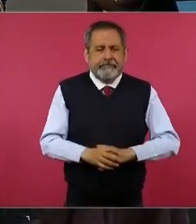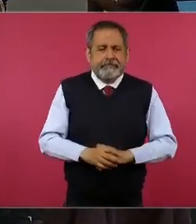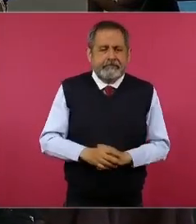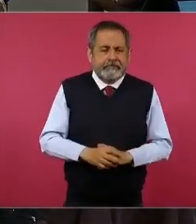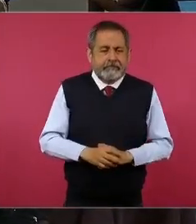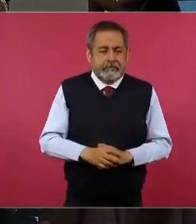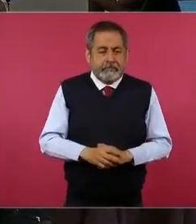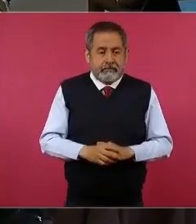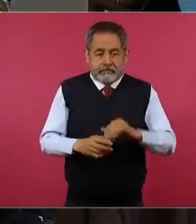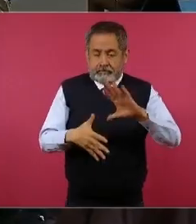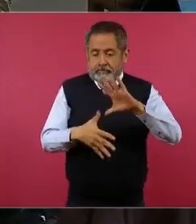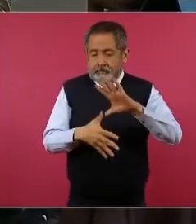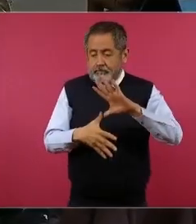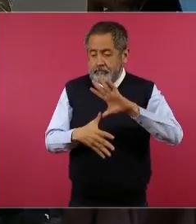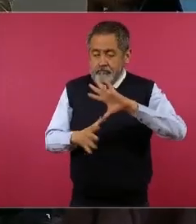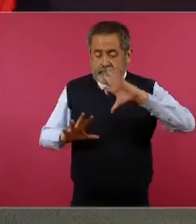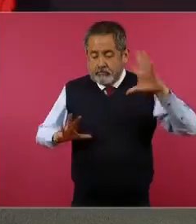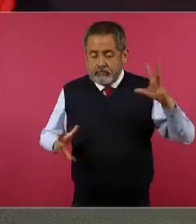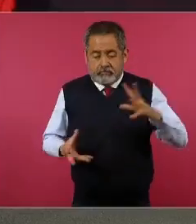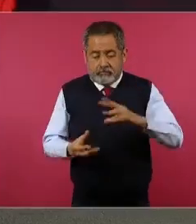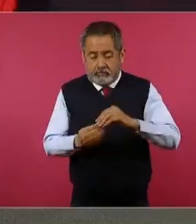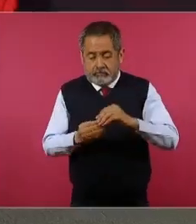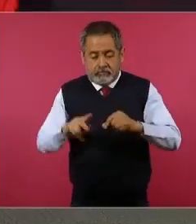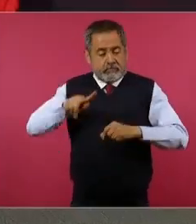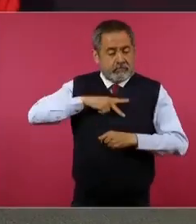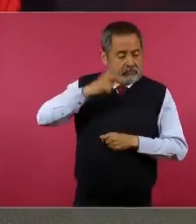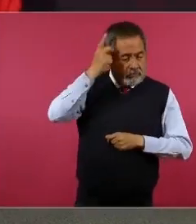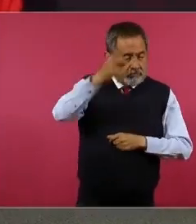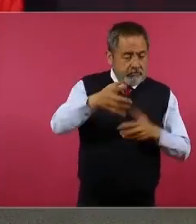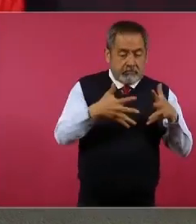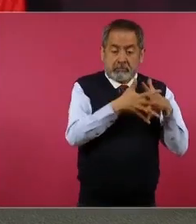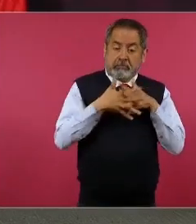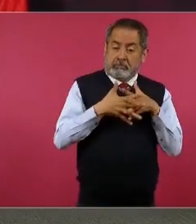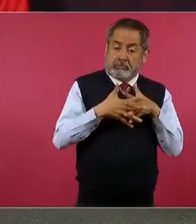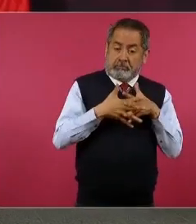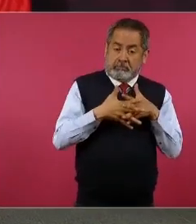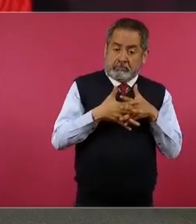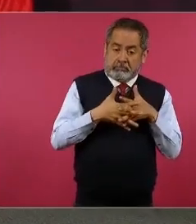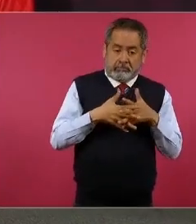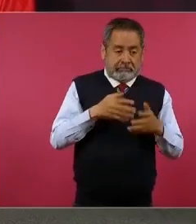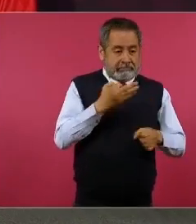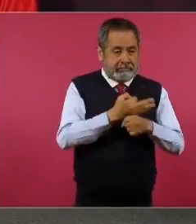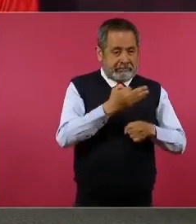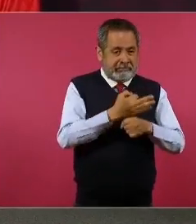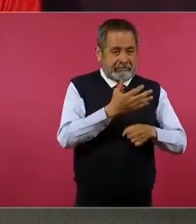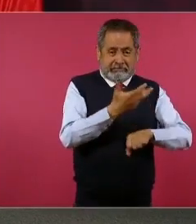de América para los americanos, entendiendo que América son ellos nada más.